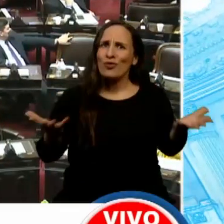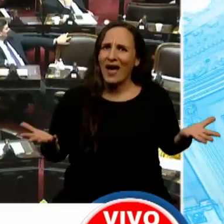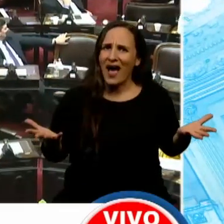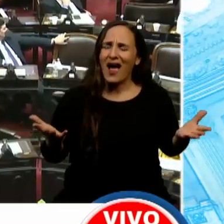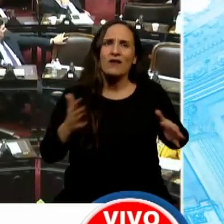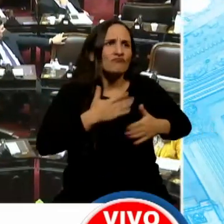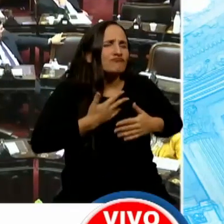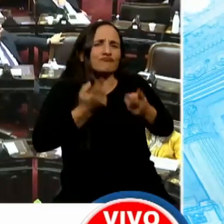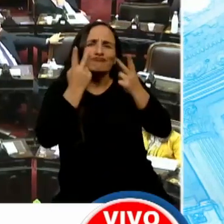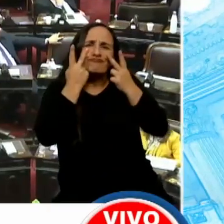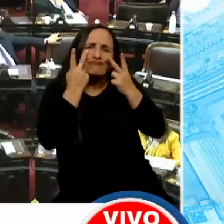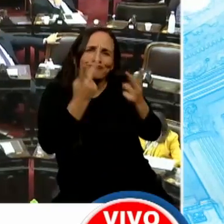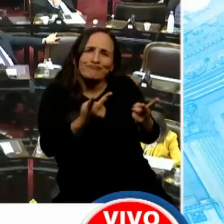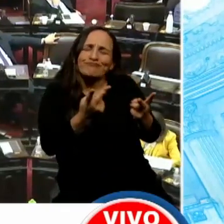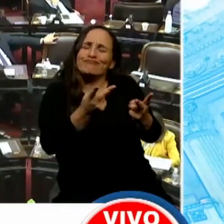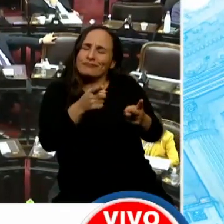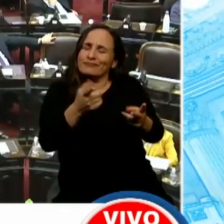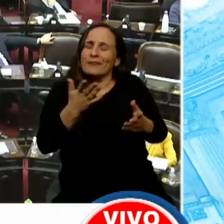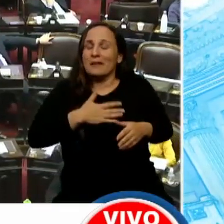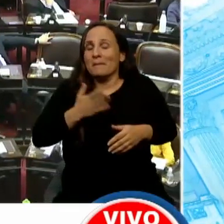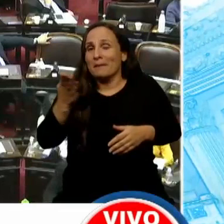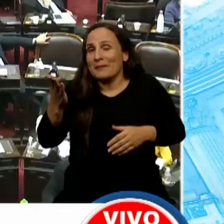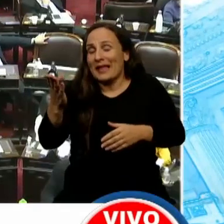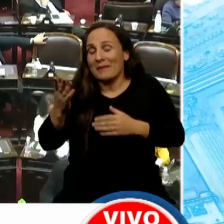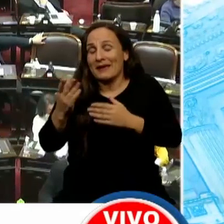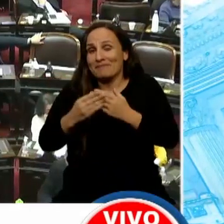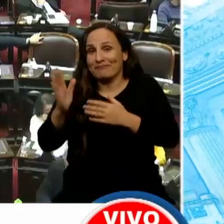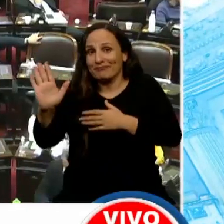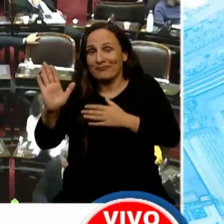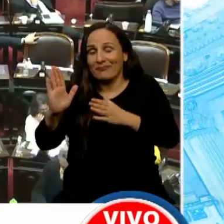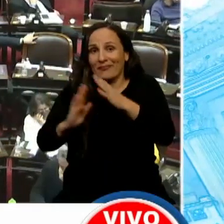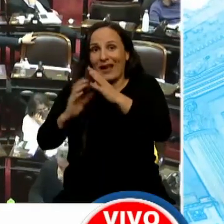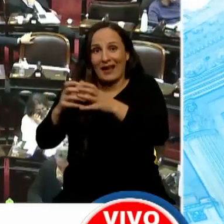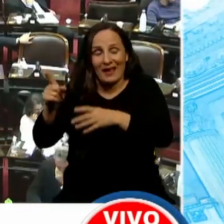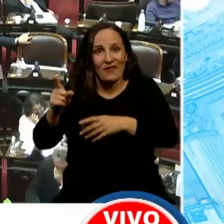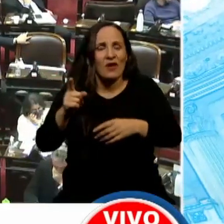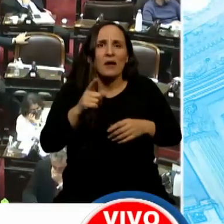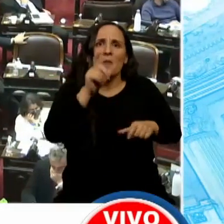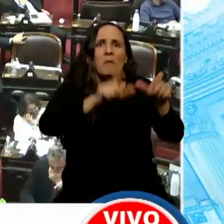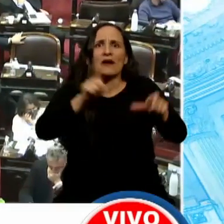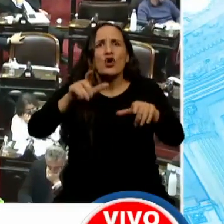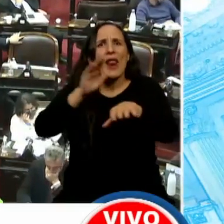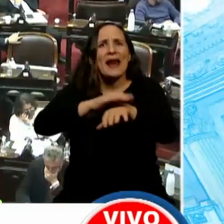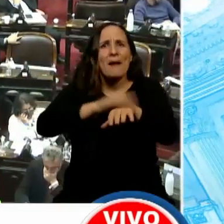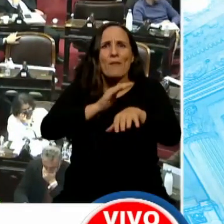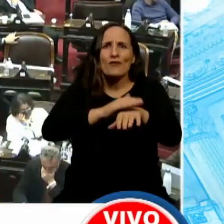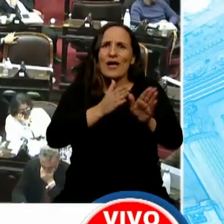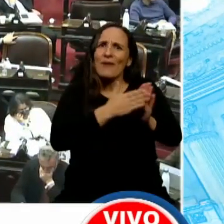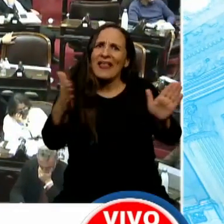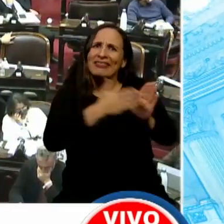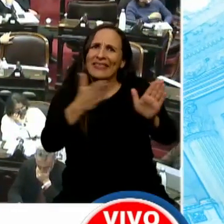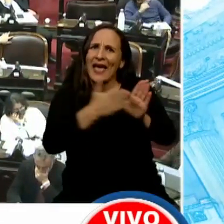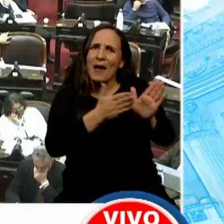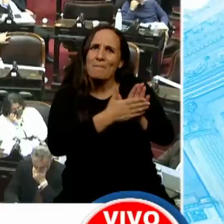mi reconocimiento y permítame, licenciado, a todos los que tuvieron la responsabilidad de gestionar durante esta etapa